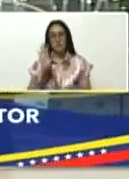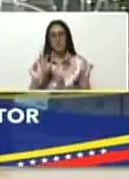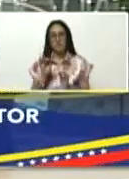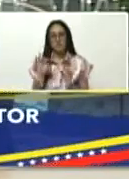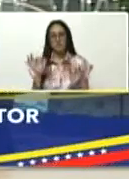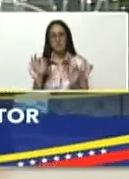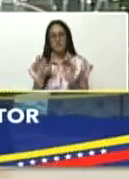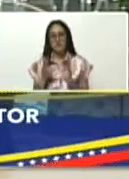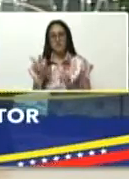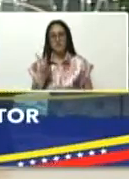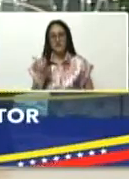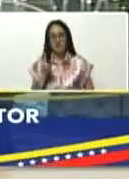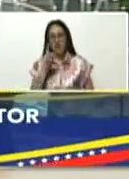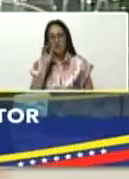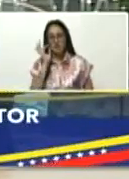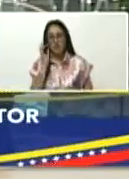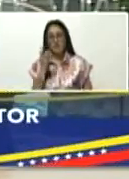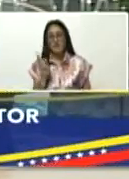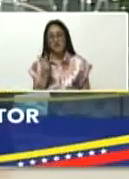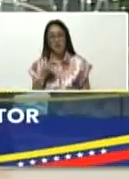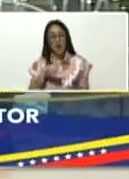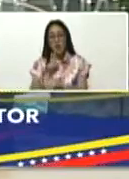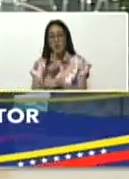venezolanas. Venezuela es una patria única,